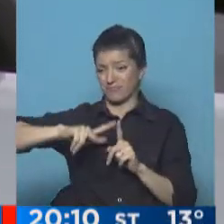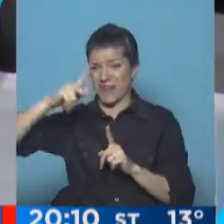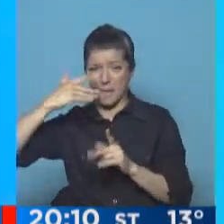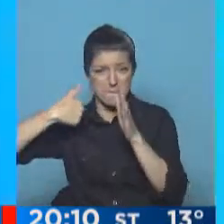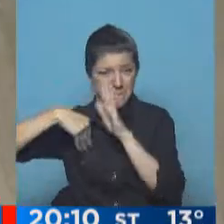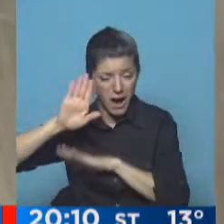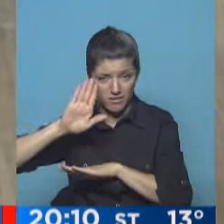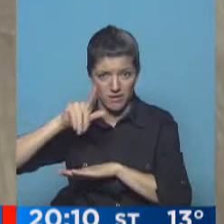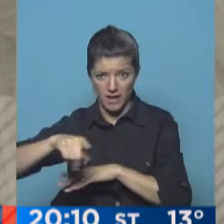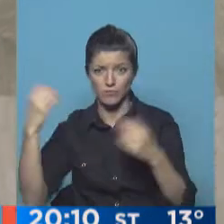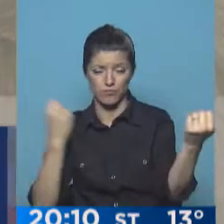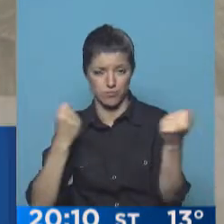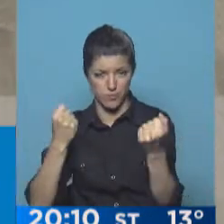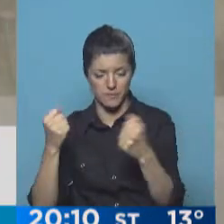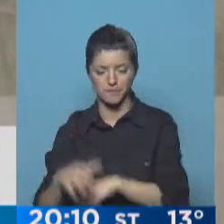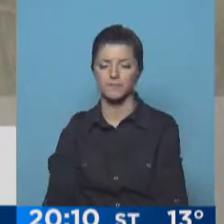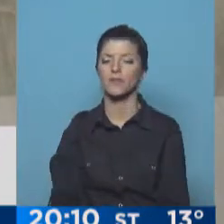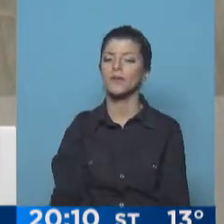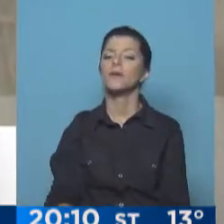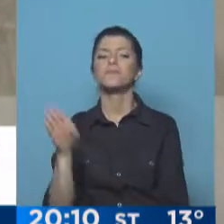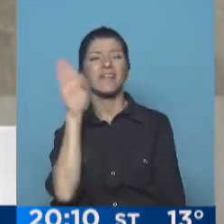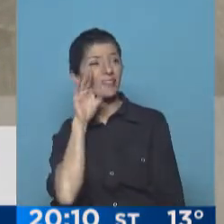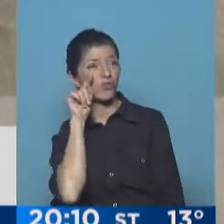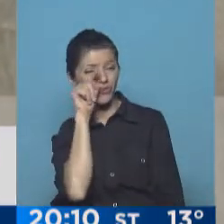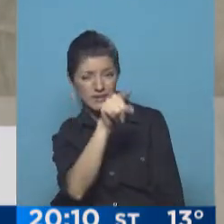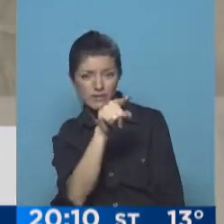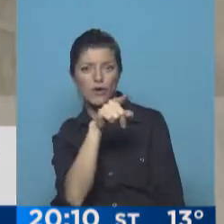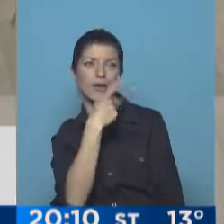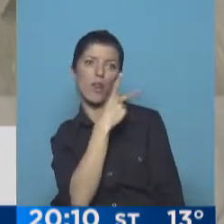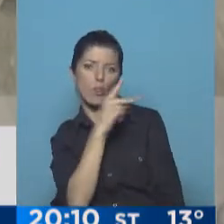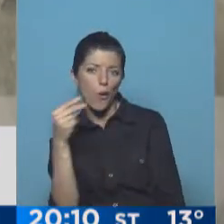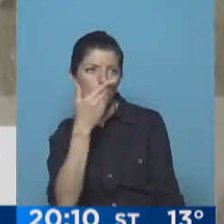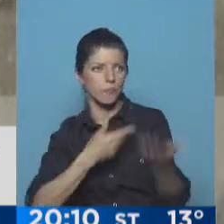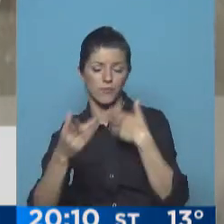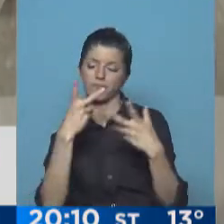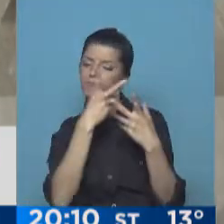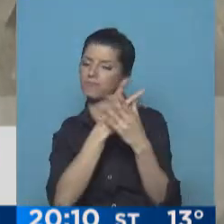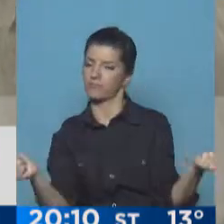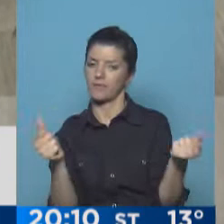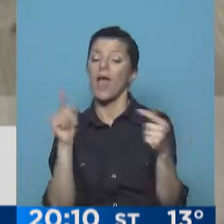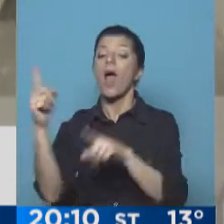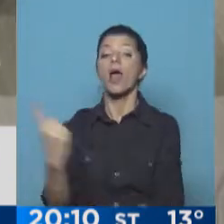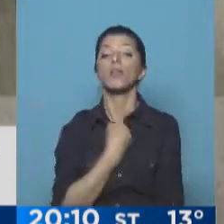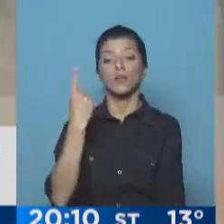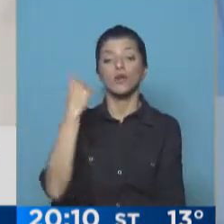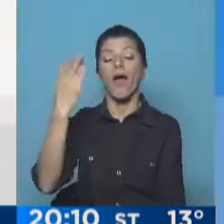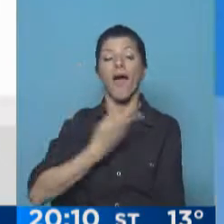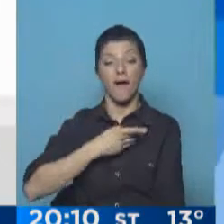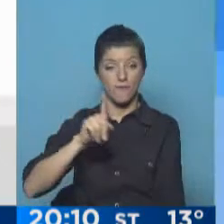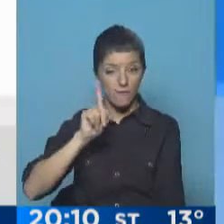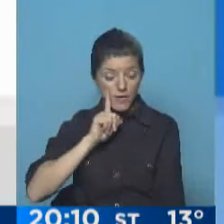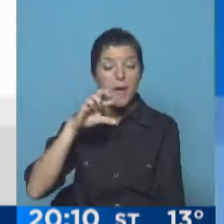permitido. Que Estados Unidos termine con esa no colaboración. El director de la AFI, Oscar